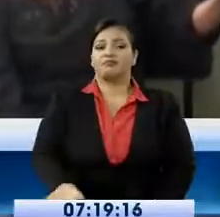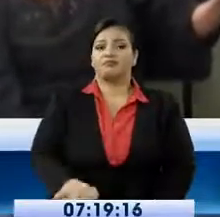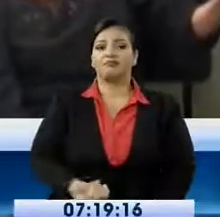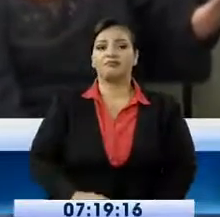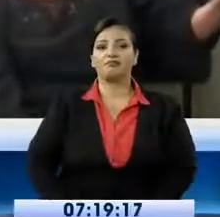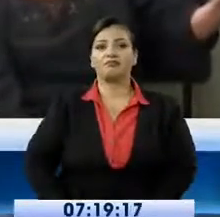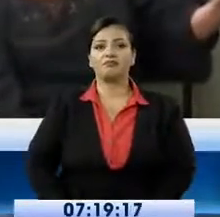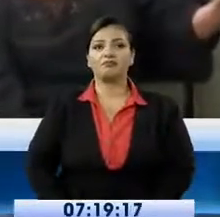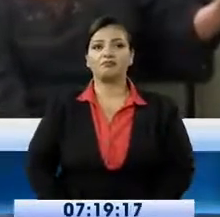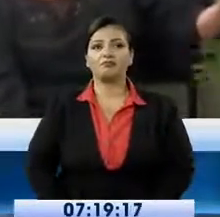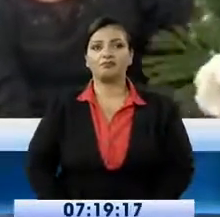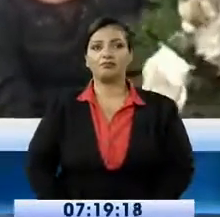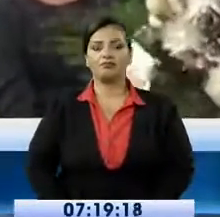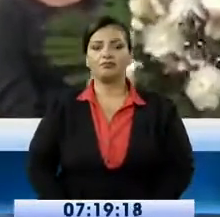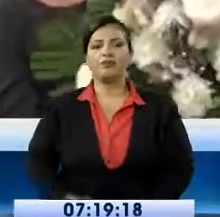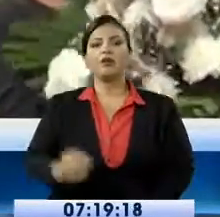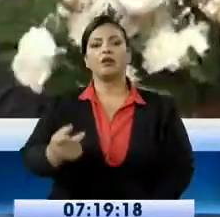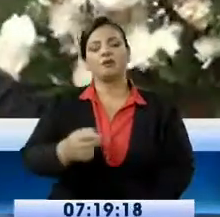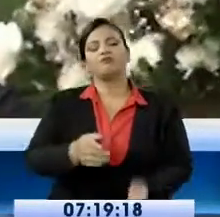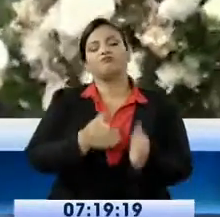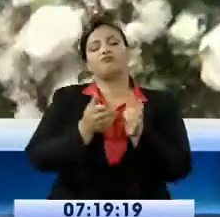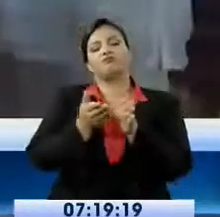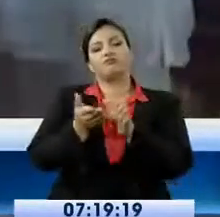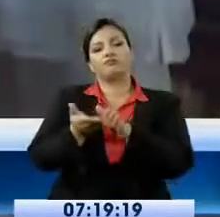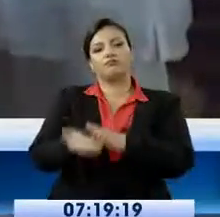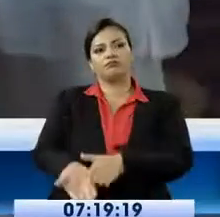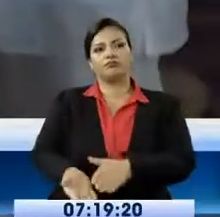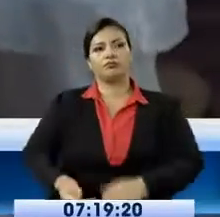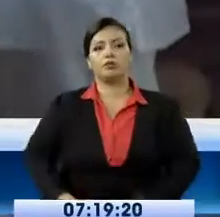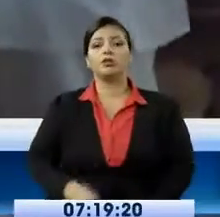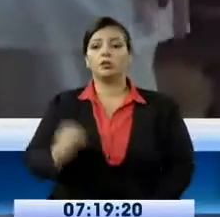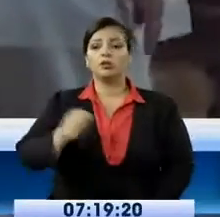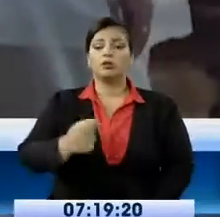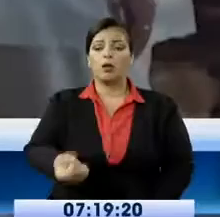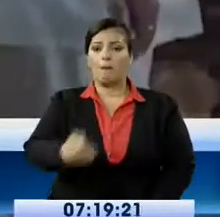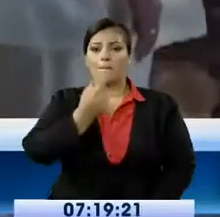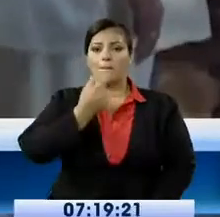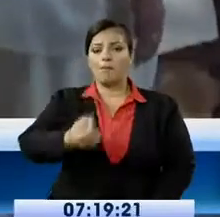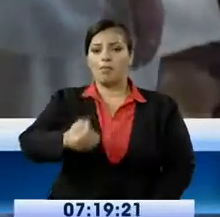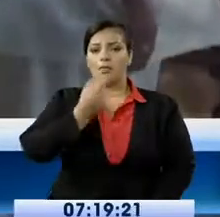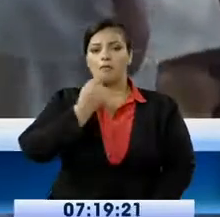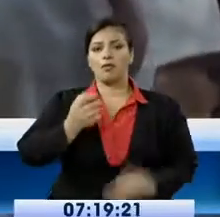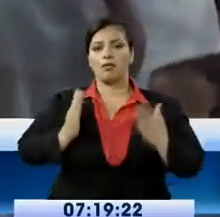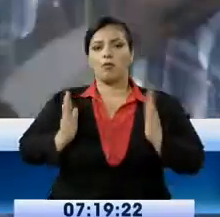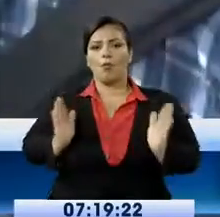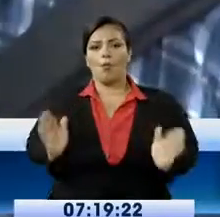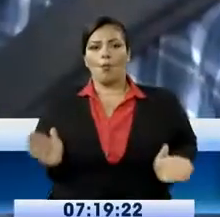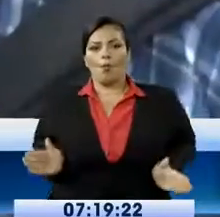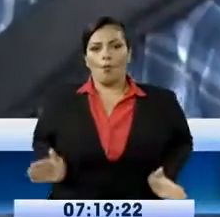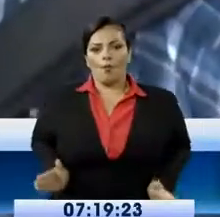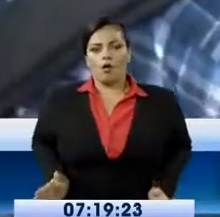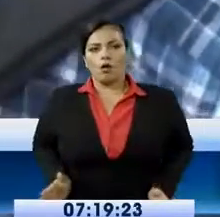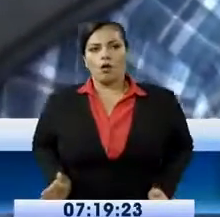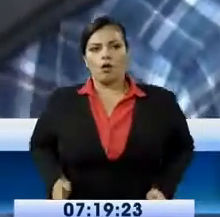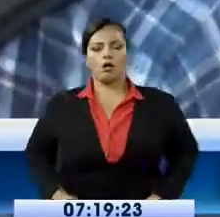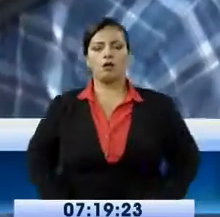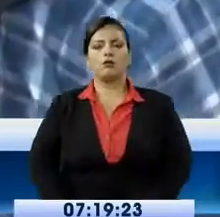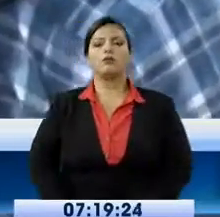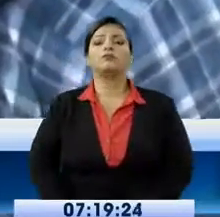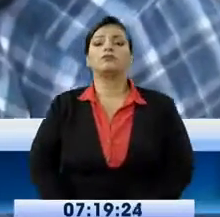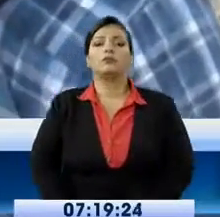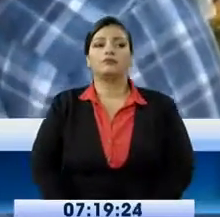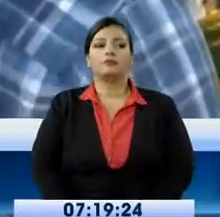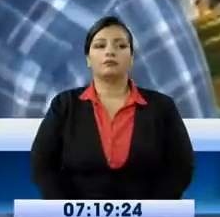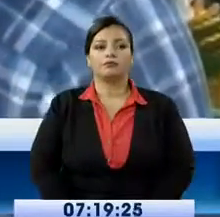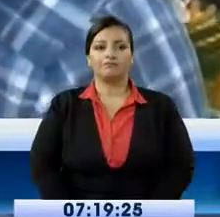Y esa es la causante de la muerte, porque estaba tomando pastillas para adelgazar. Con gratos recuerdos, se